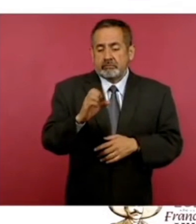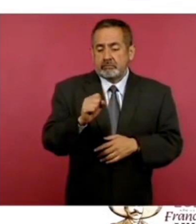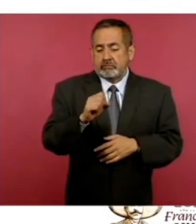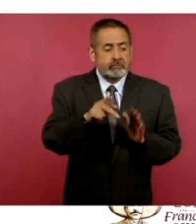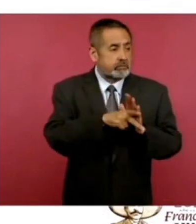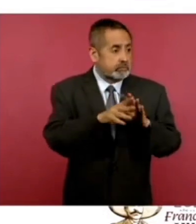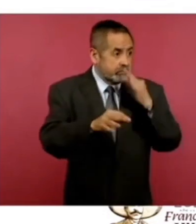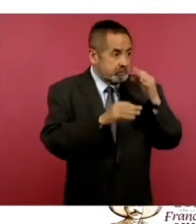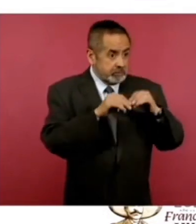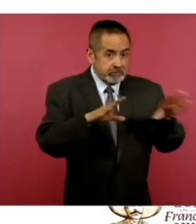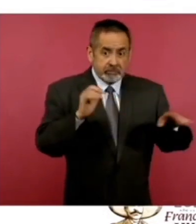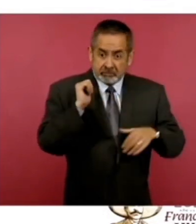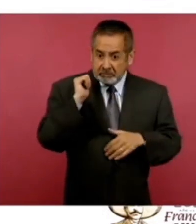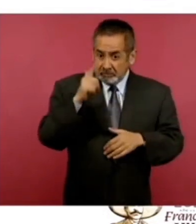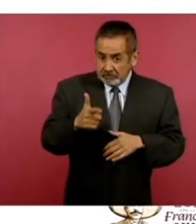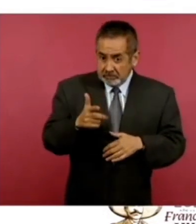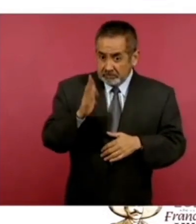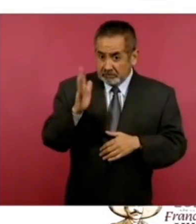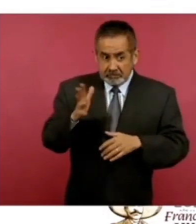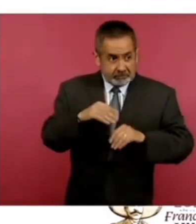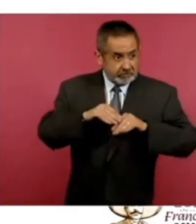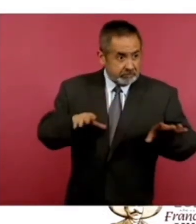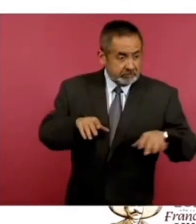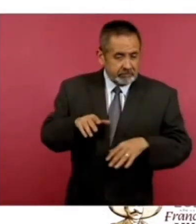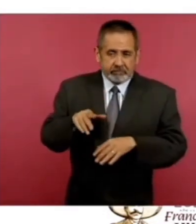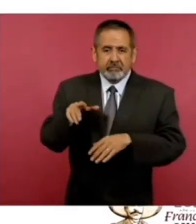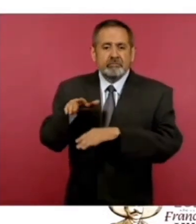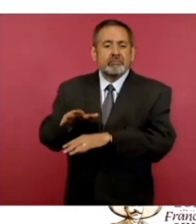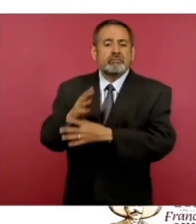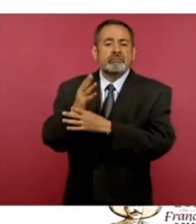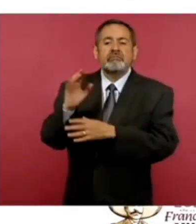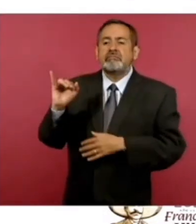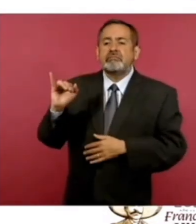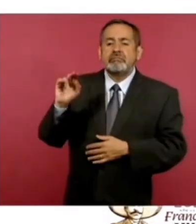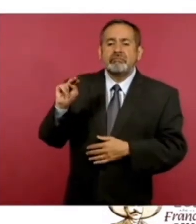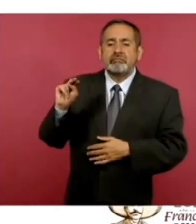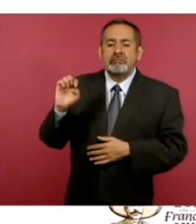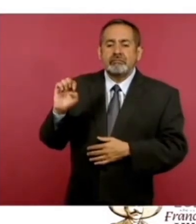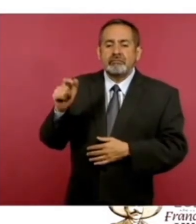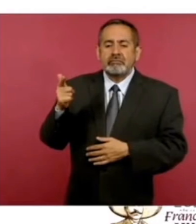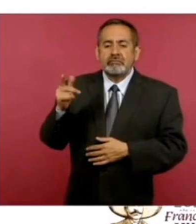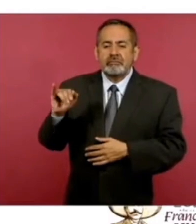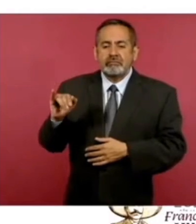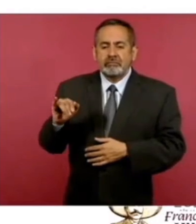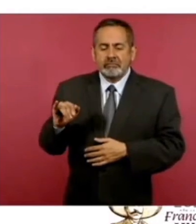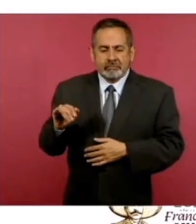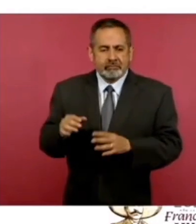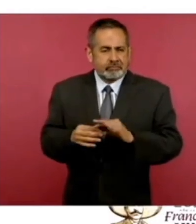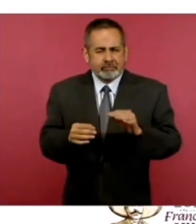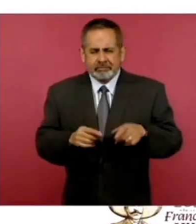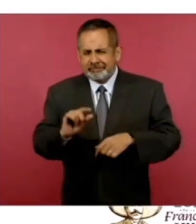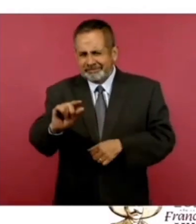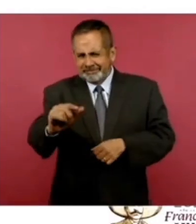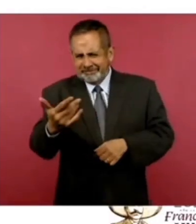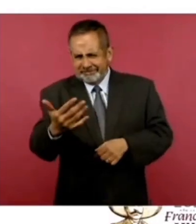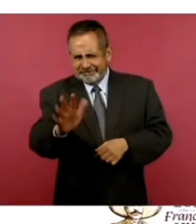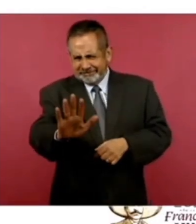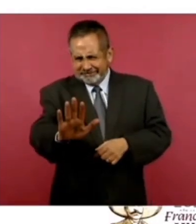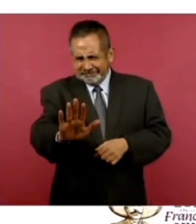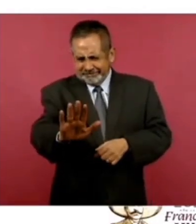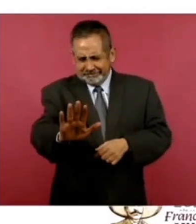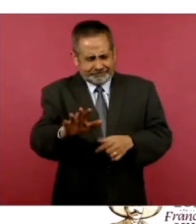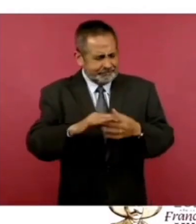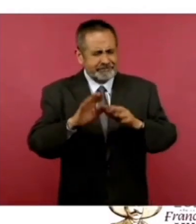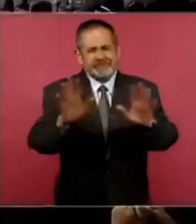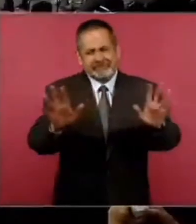de la información del INEGI. Seguro que sí. Presidente. A ver, no, espérate. No, pero ya, pues,